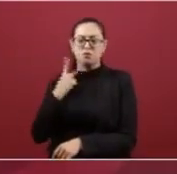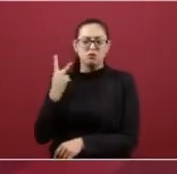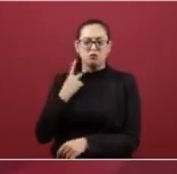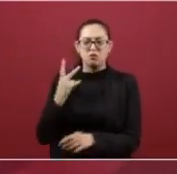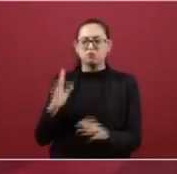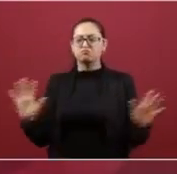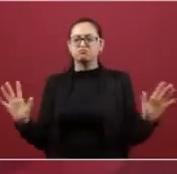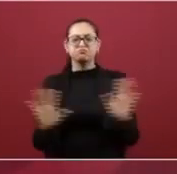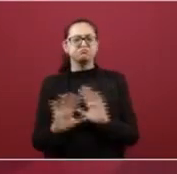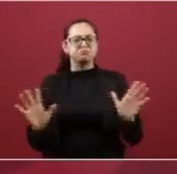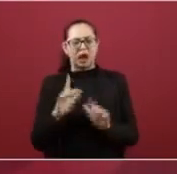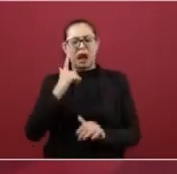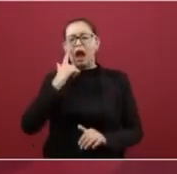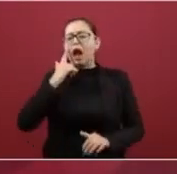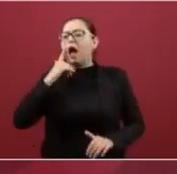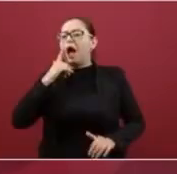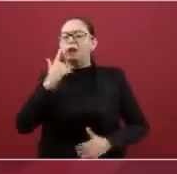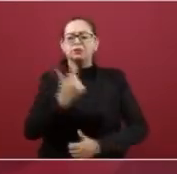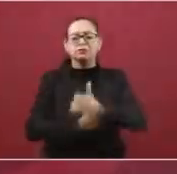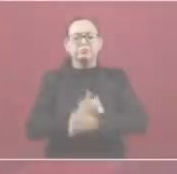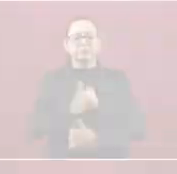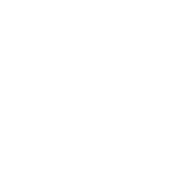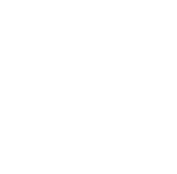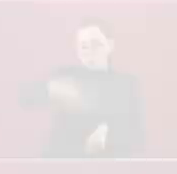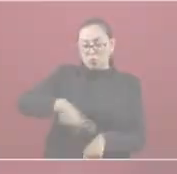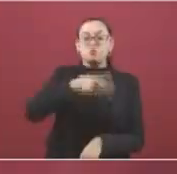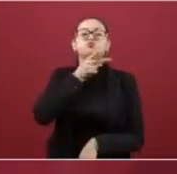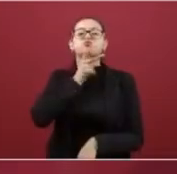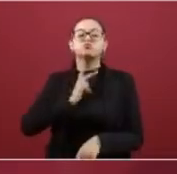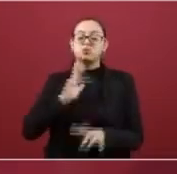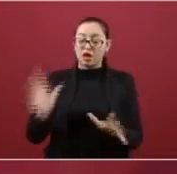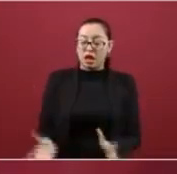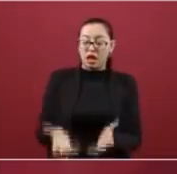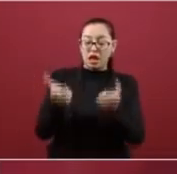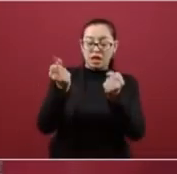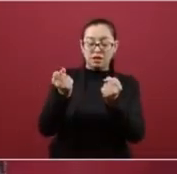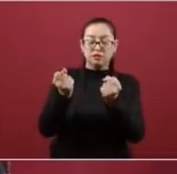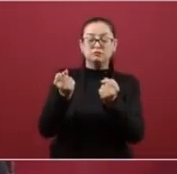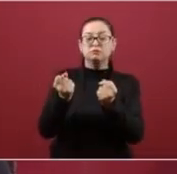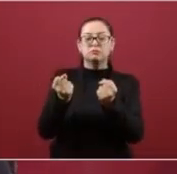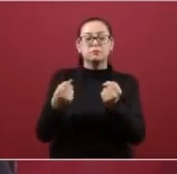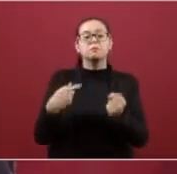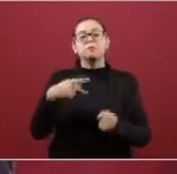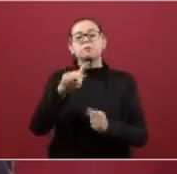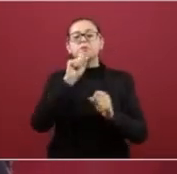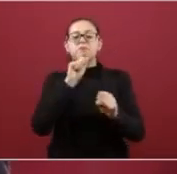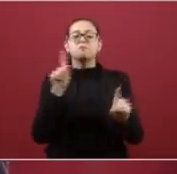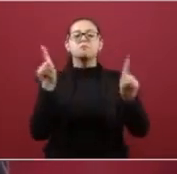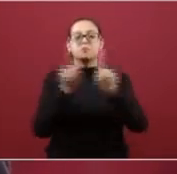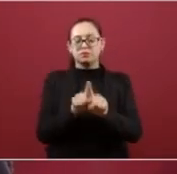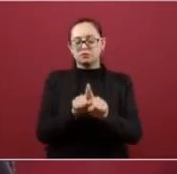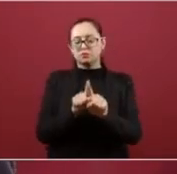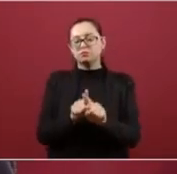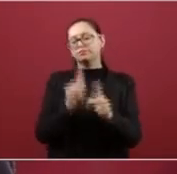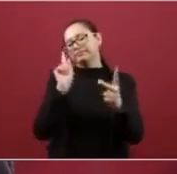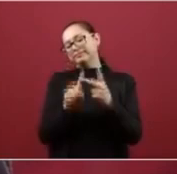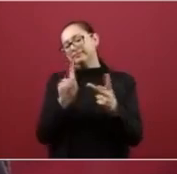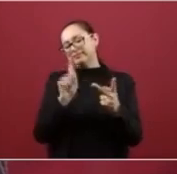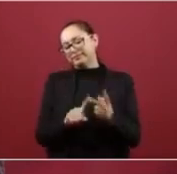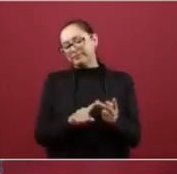hasta ahora los avances en el sector energético son mínimos. Vamos a respetar los contratos